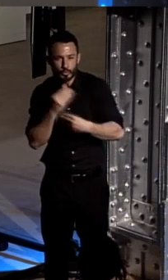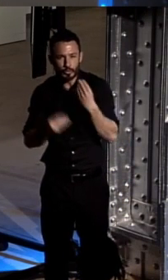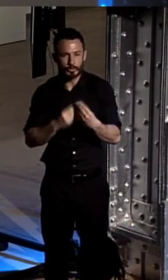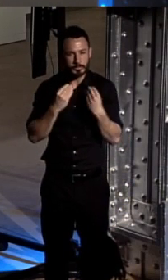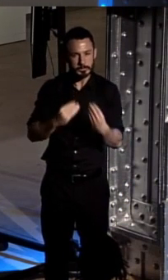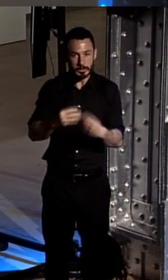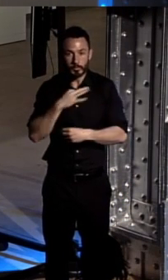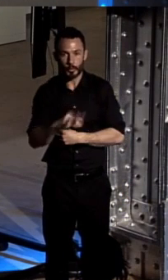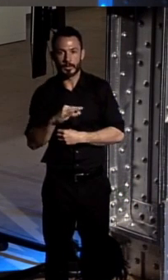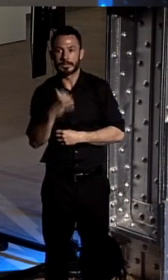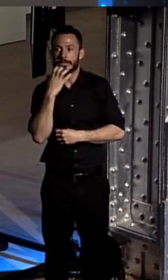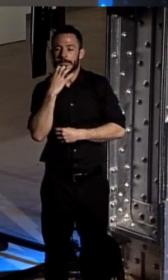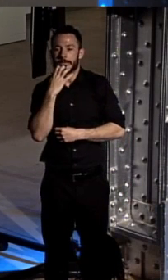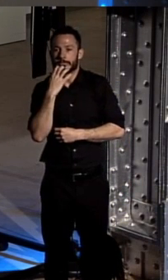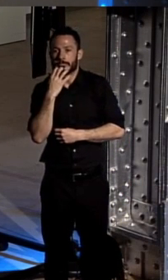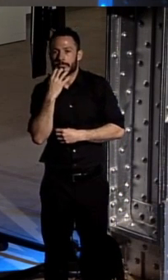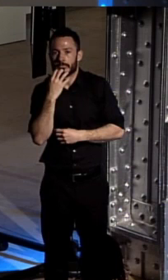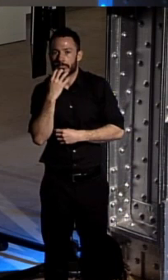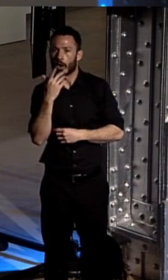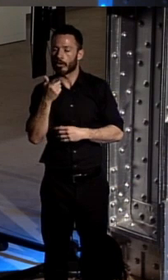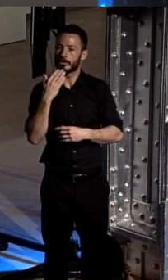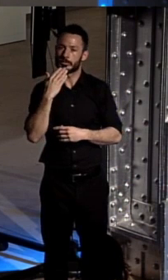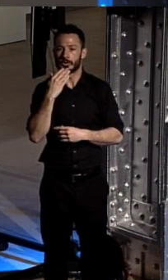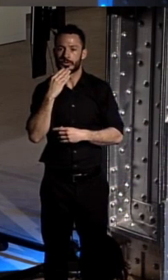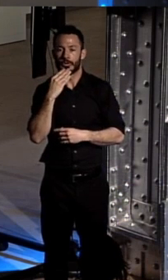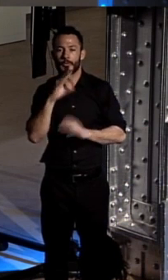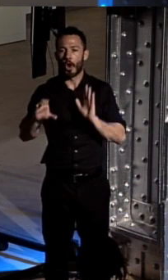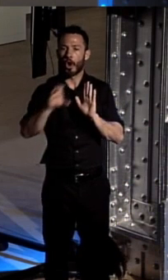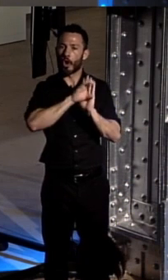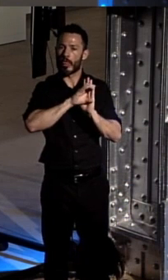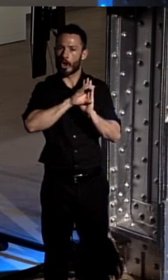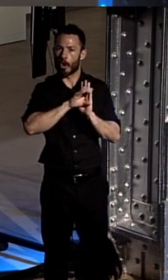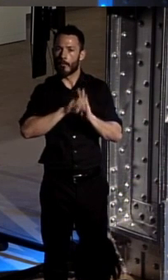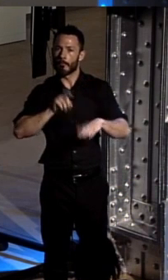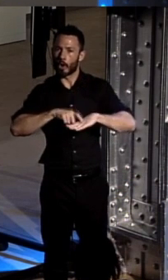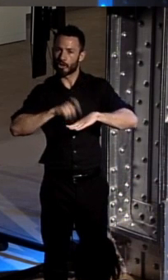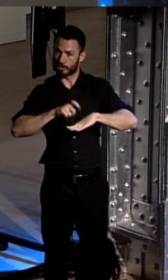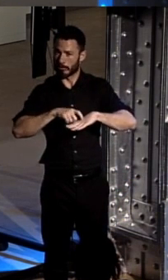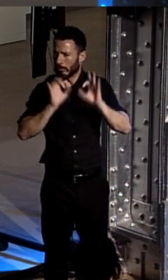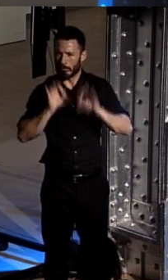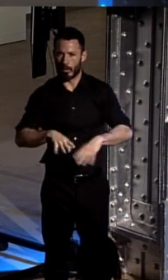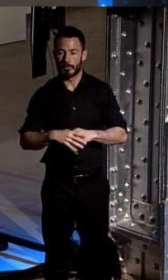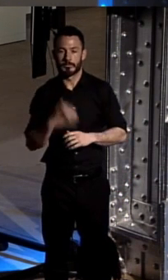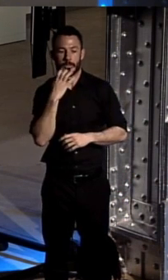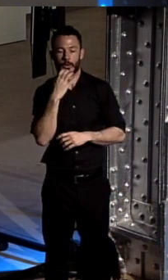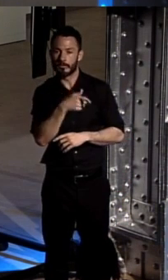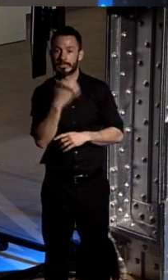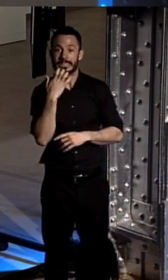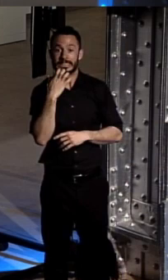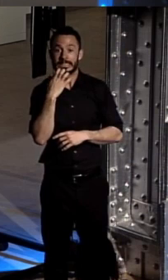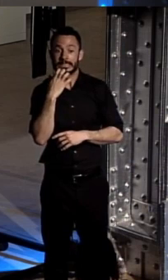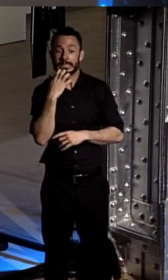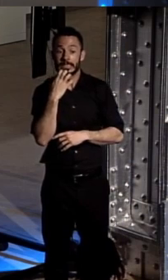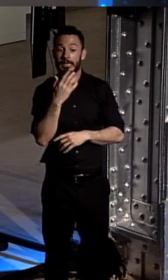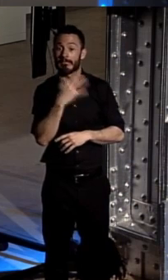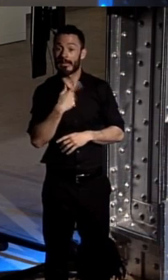de esto, pensará, si uno tiene esto, lo que tengo es un código Morse. Puedo decirte, cuando quieres decirme que sí, imagina que juegas al tenis. Cuando quieres decirme que